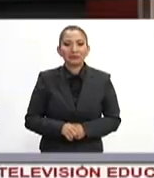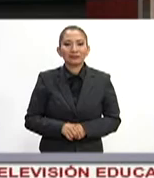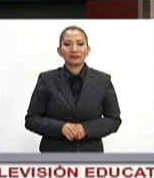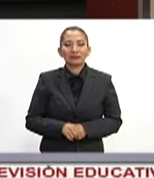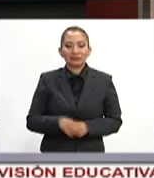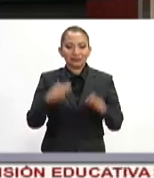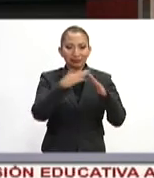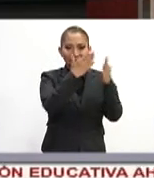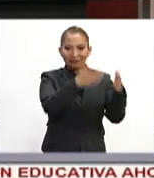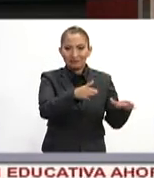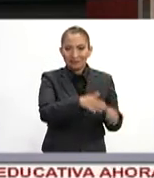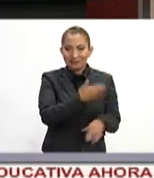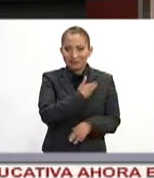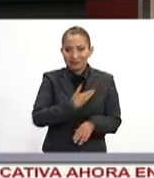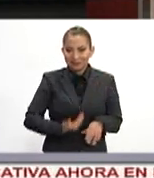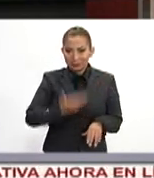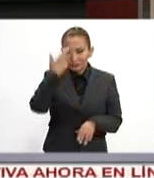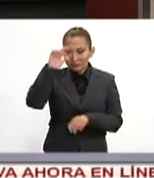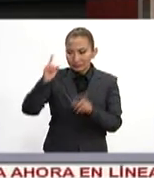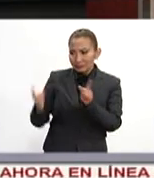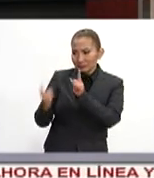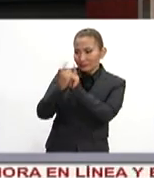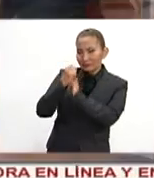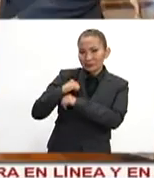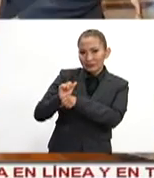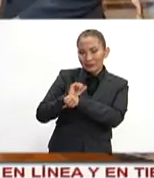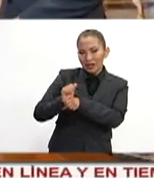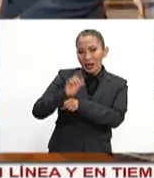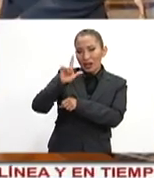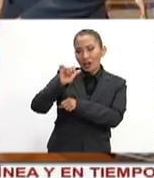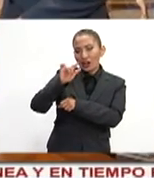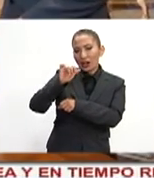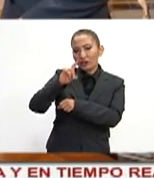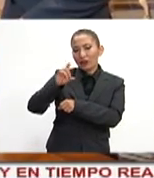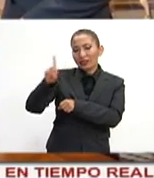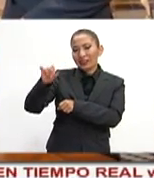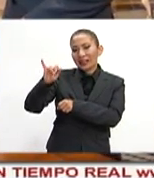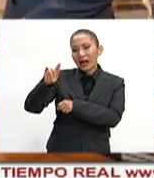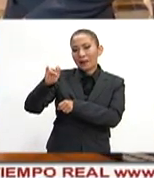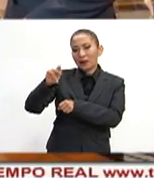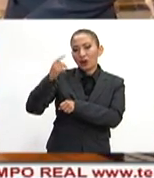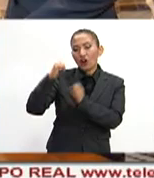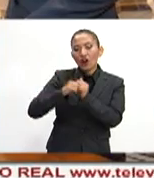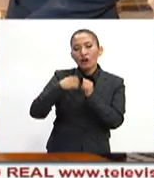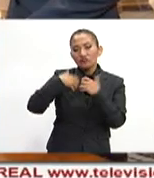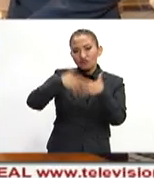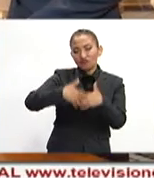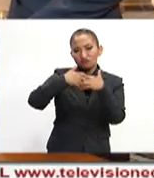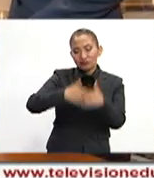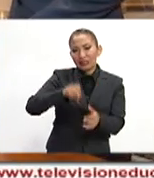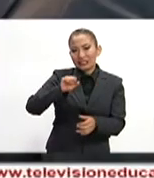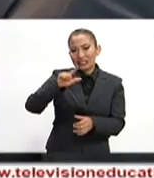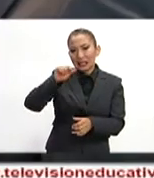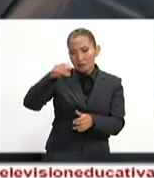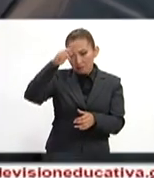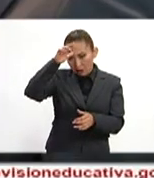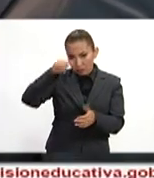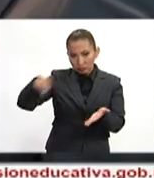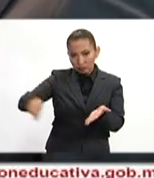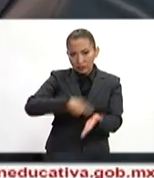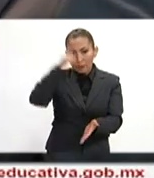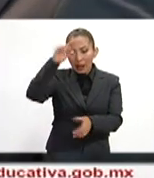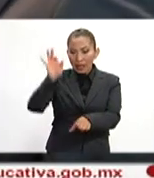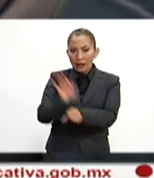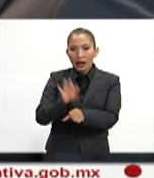En Los Pinos, el presidente Enrique Peña Nieto recibió al actor Leonardo DiCaprio junto con el empresario Carlos Slim. Firmaron un convenio para proteger